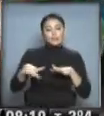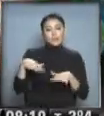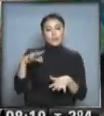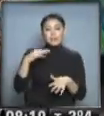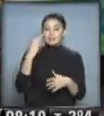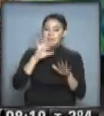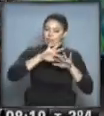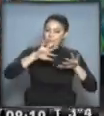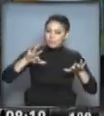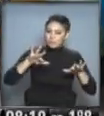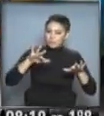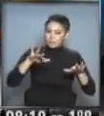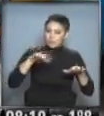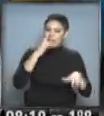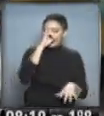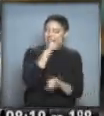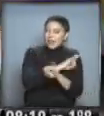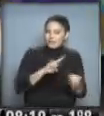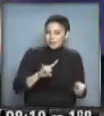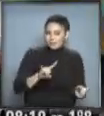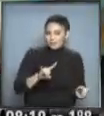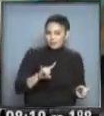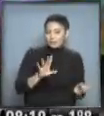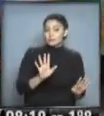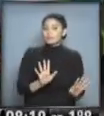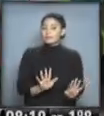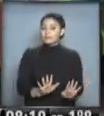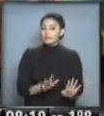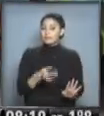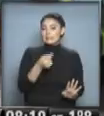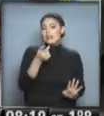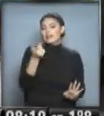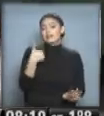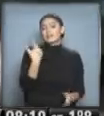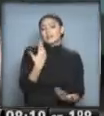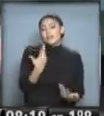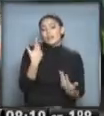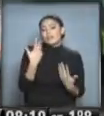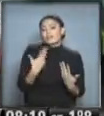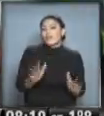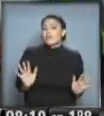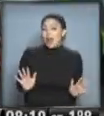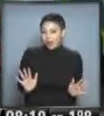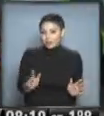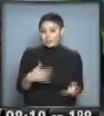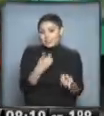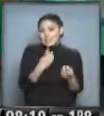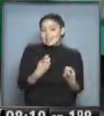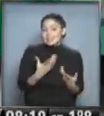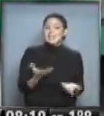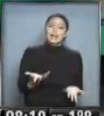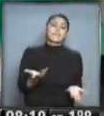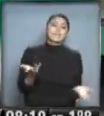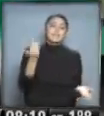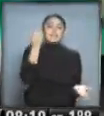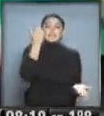que diferenciar que es una travesura cosa que casi es esperable en la infancia casi es necesaria casi es